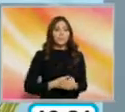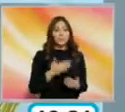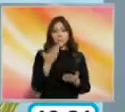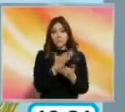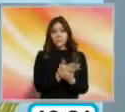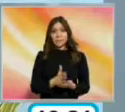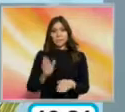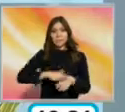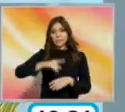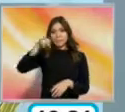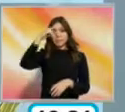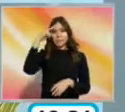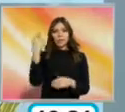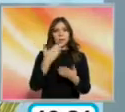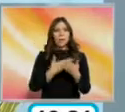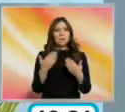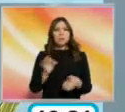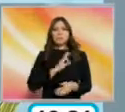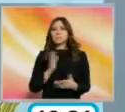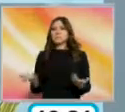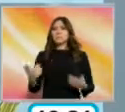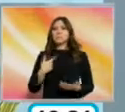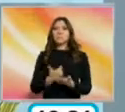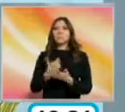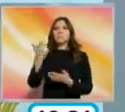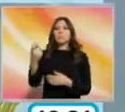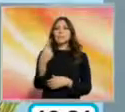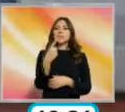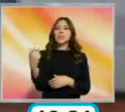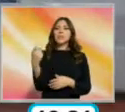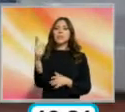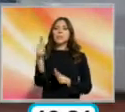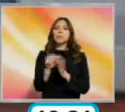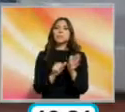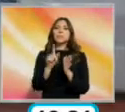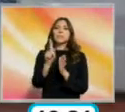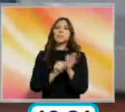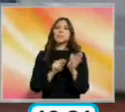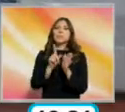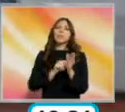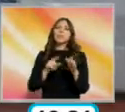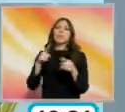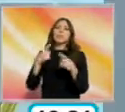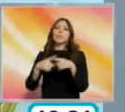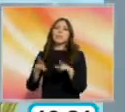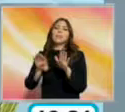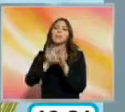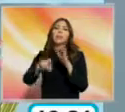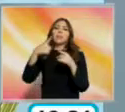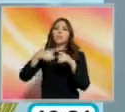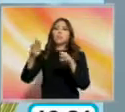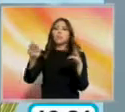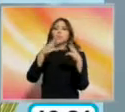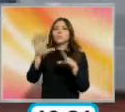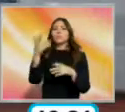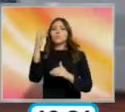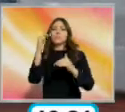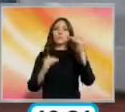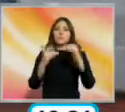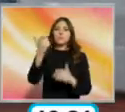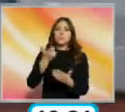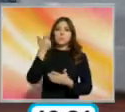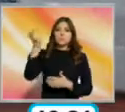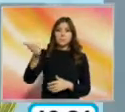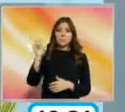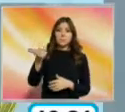Hoy puedo pagar el equivalente a 100 pesos al mes en distintos servicios de música, es como el precio estándar o promedio.